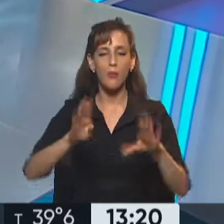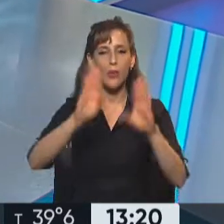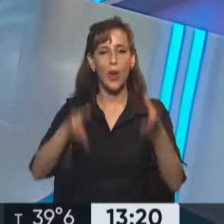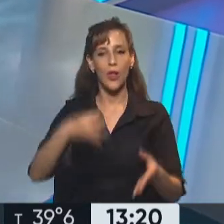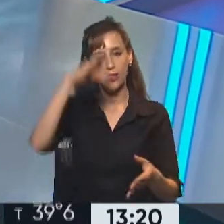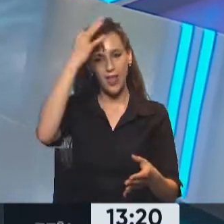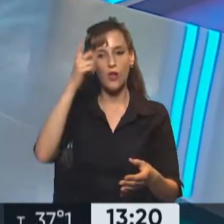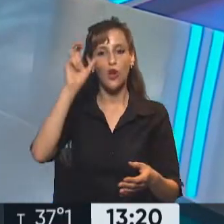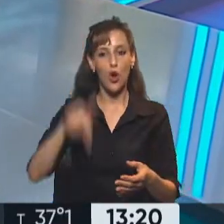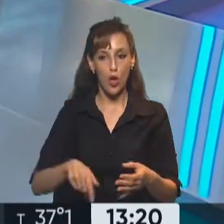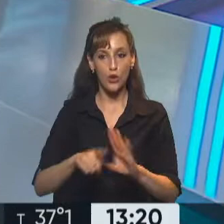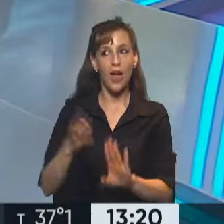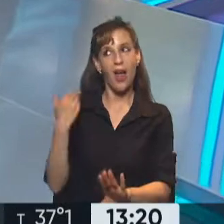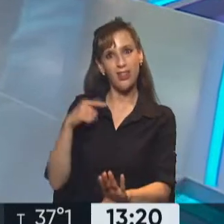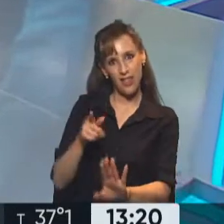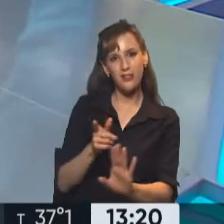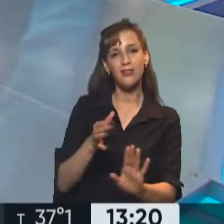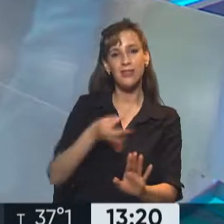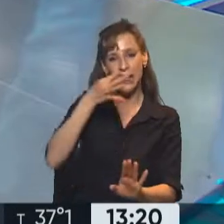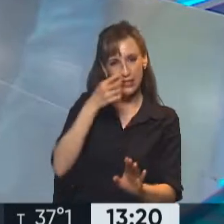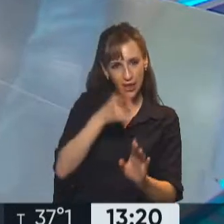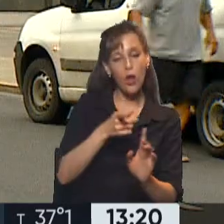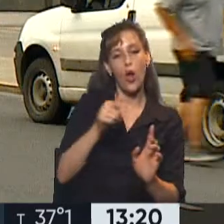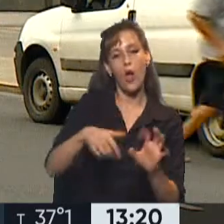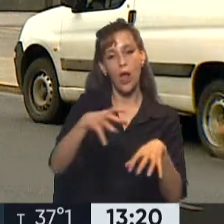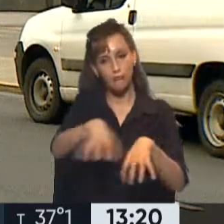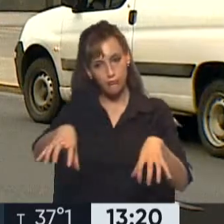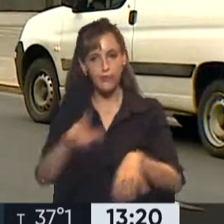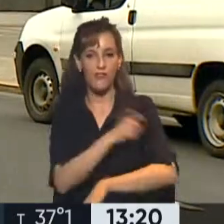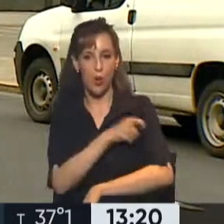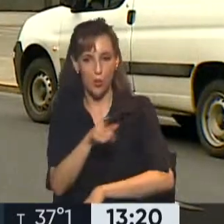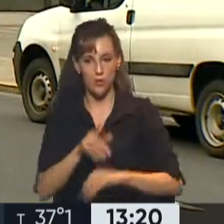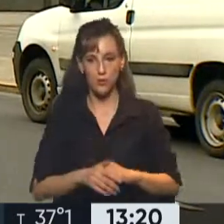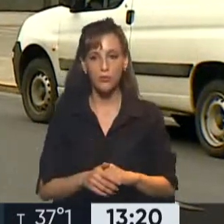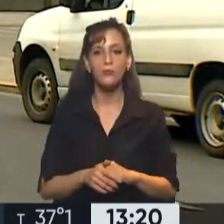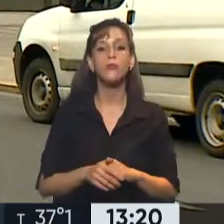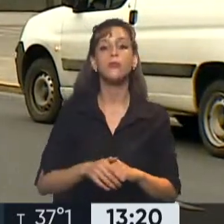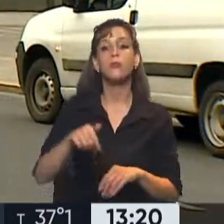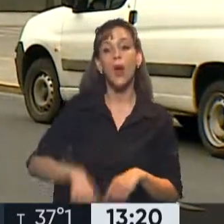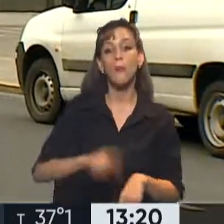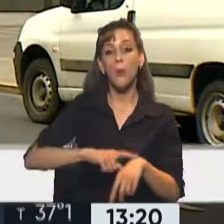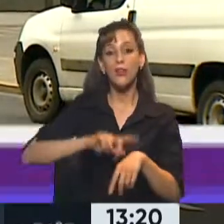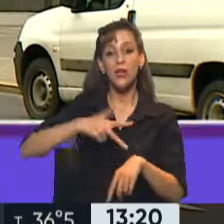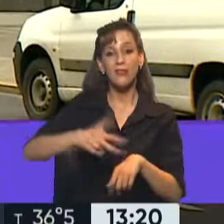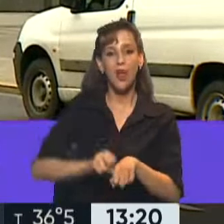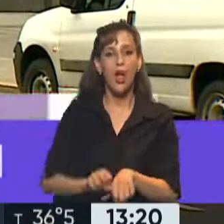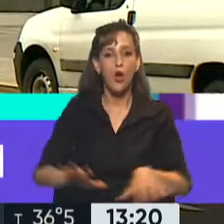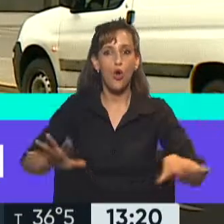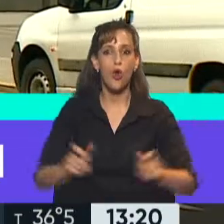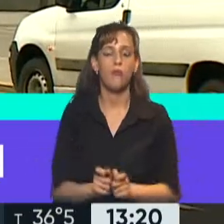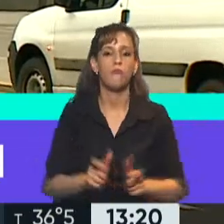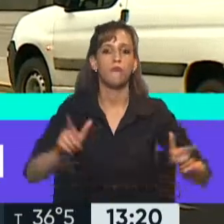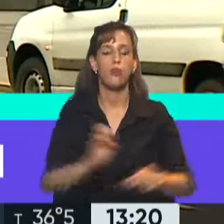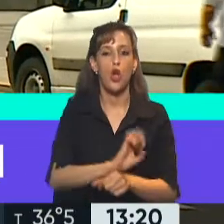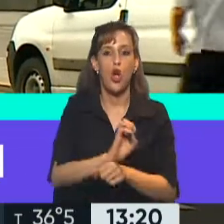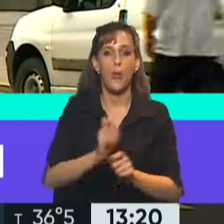que hasta ahora funcionaba como centro de testeo, y allí estuvimos. En el marco de la tercera ola de COVID-19 y a medida que crecen los